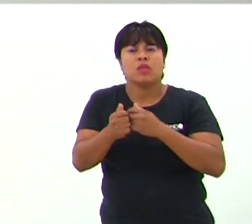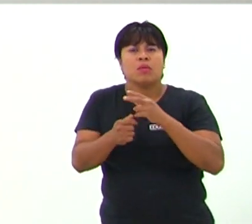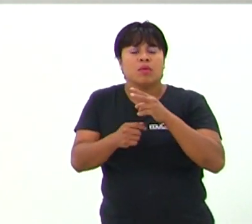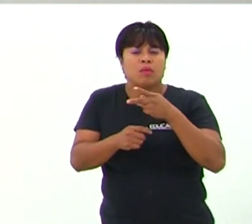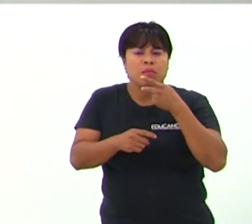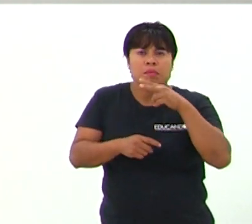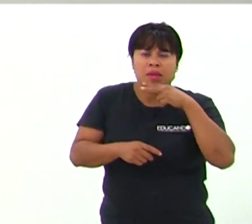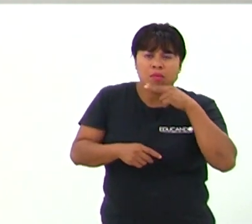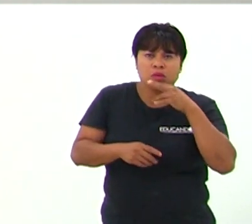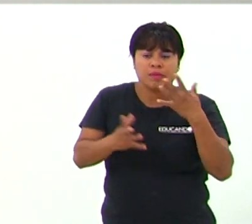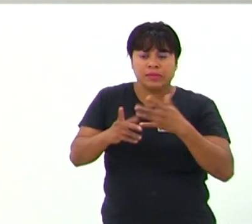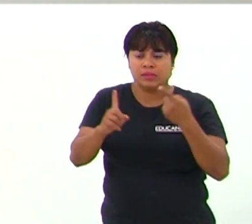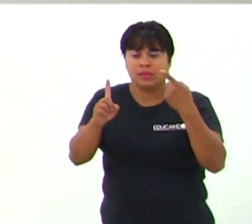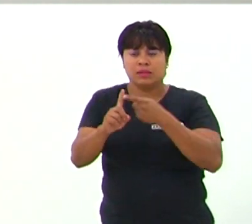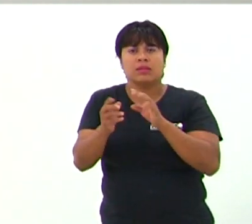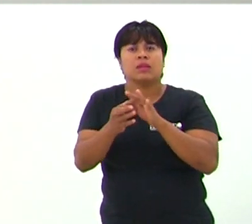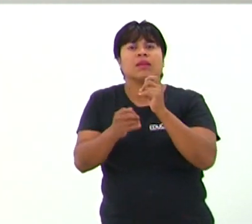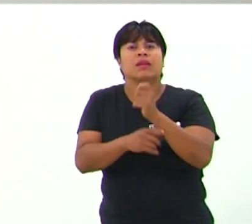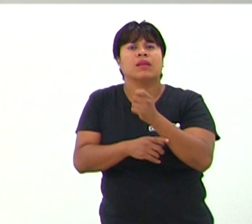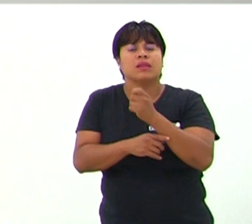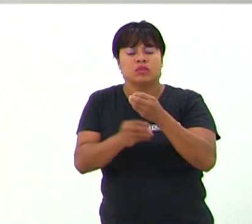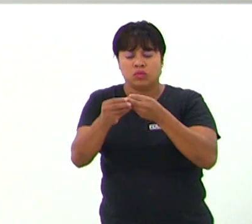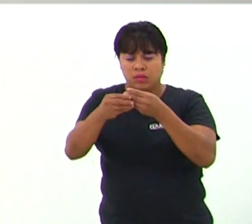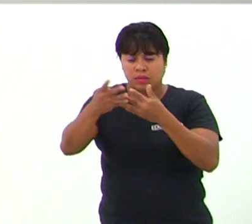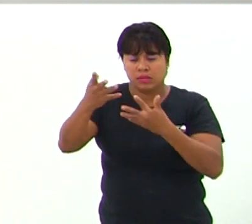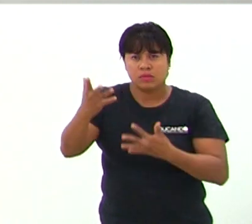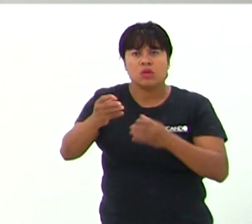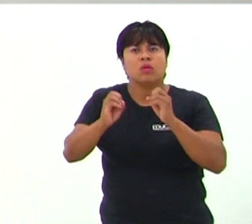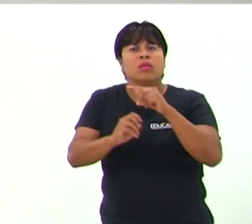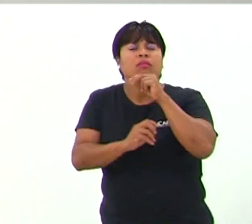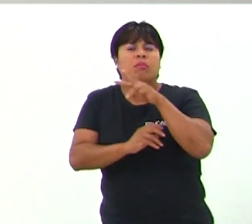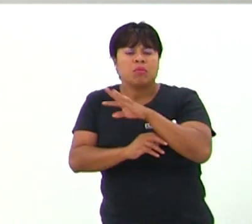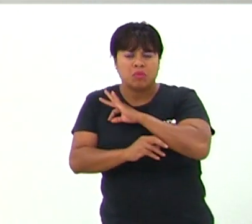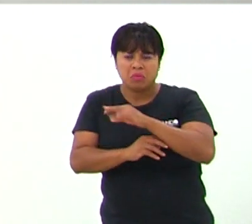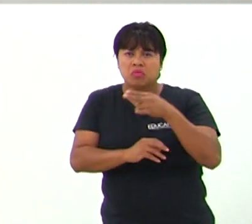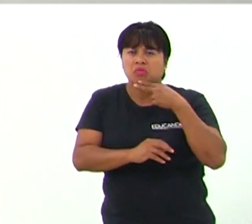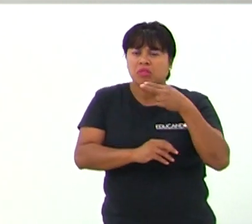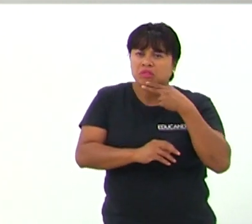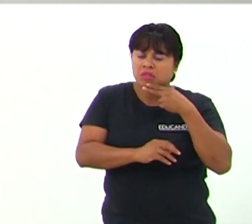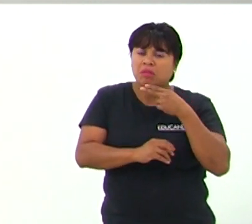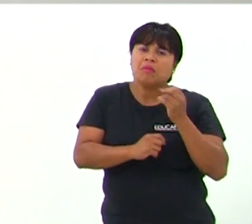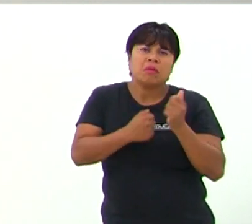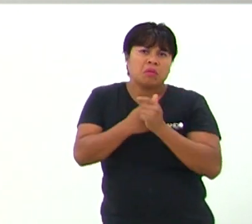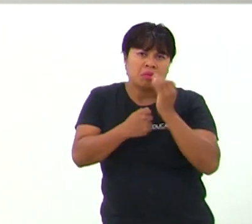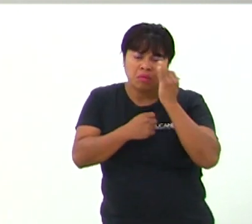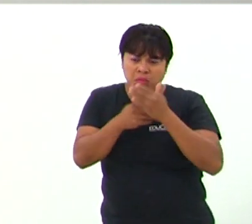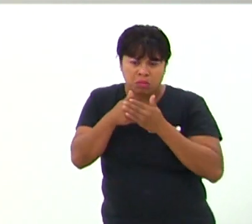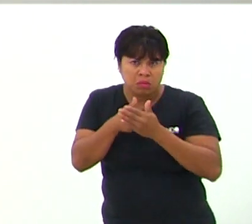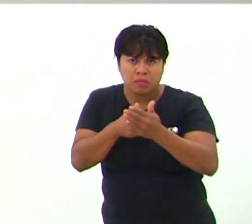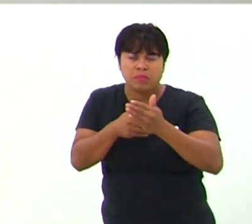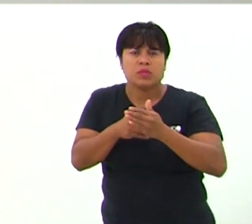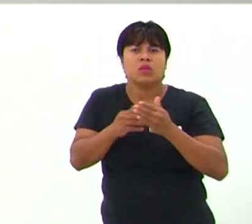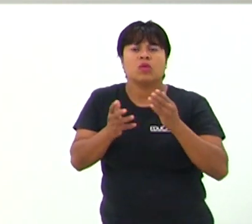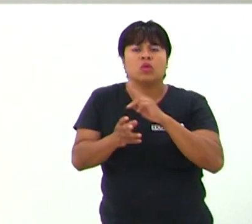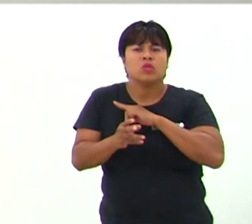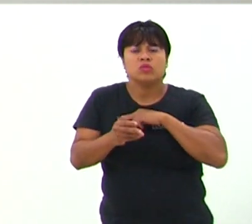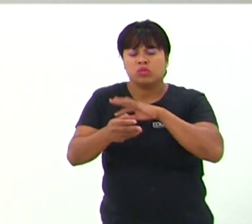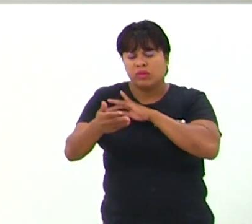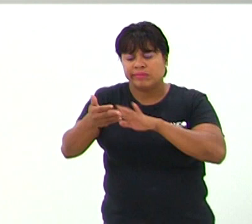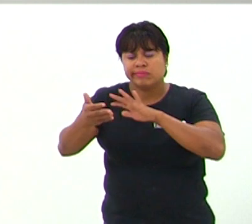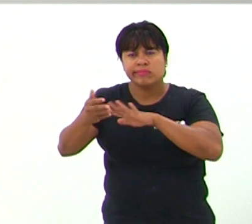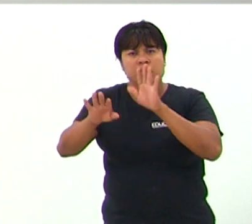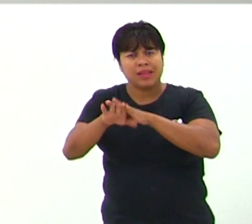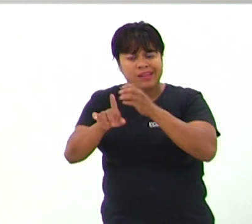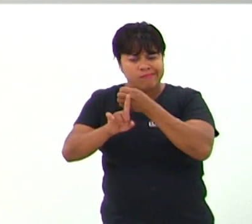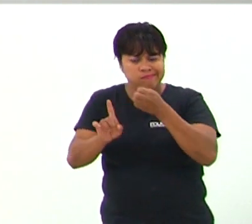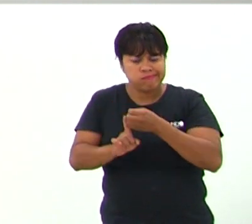hacer referencia a lo que es una descripción o también utilizarlo en algún momento cuando hagamos una narración de forma